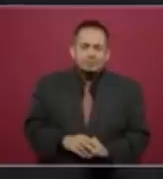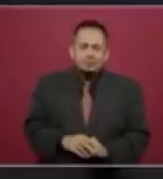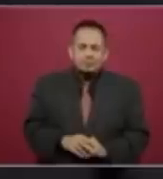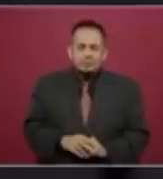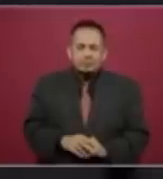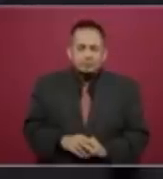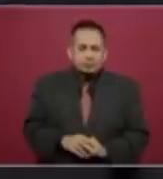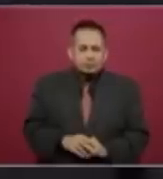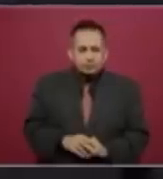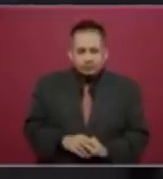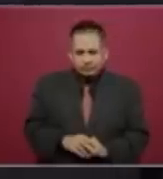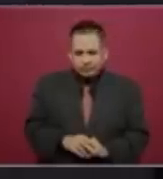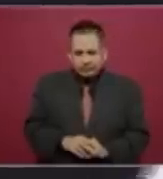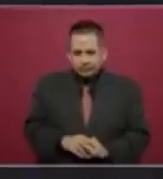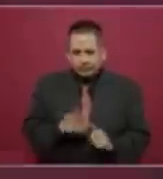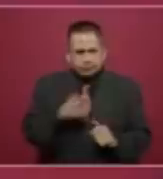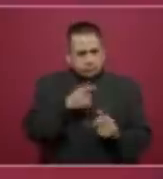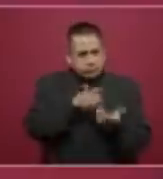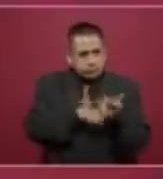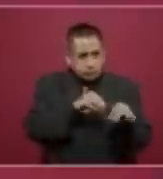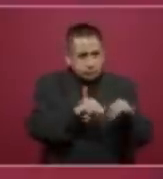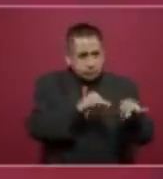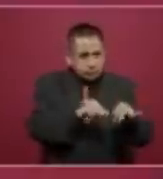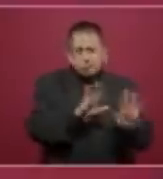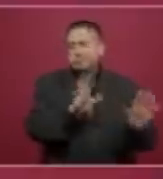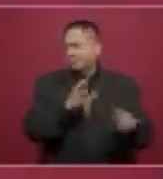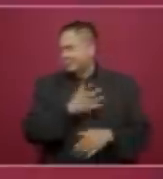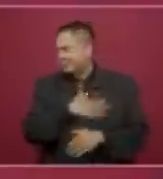de que está trabajando.